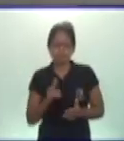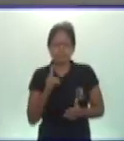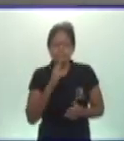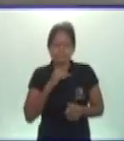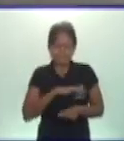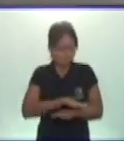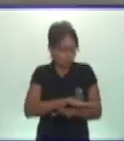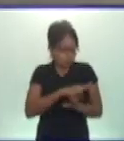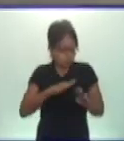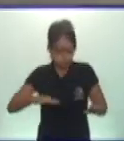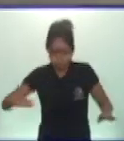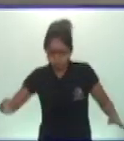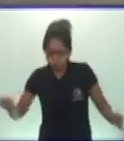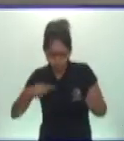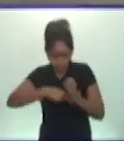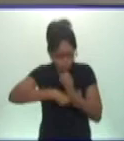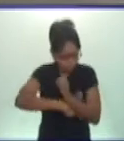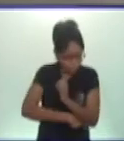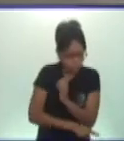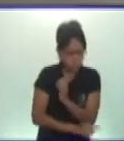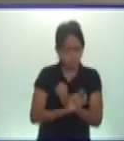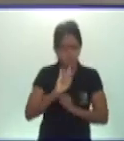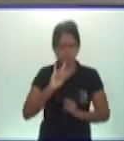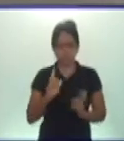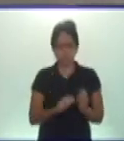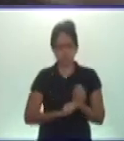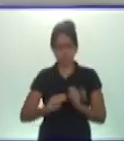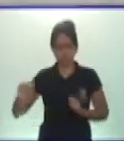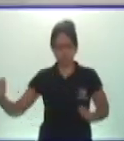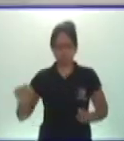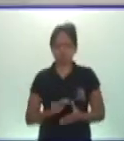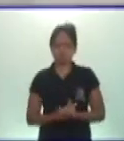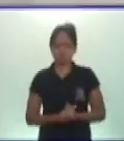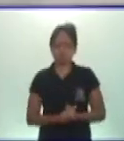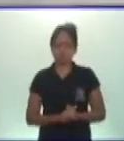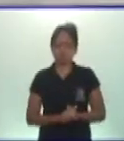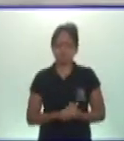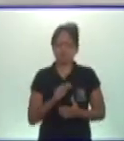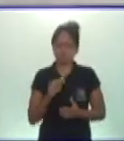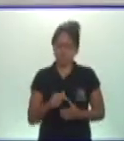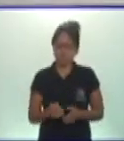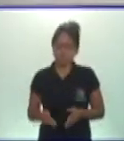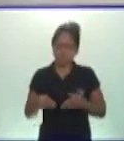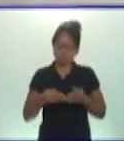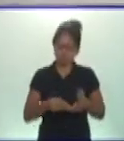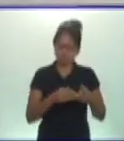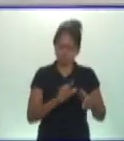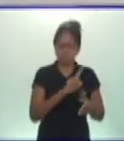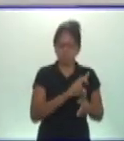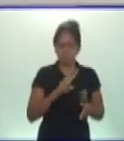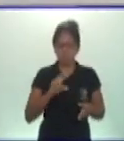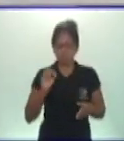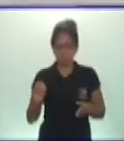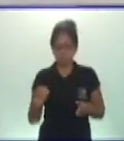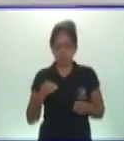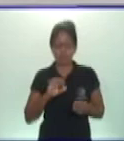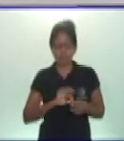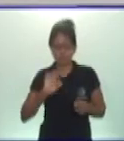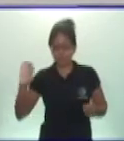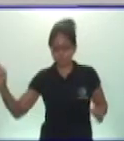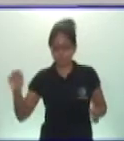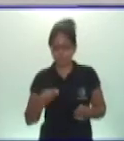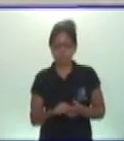cúbicos y una profundidad de 9 metros. Es navegable solo en 120 metros, cuenta con